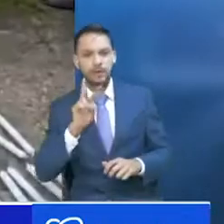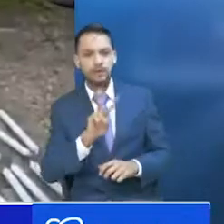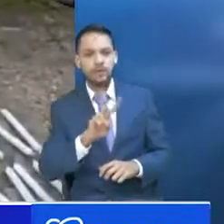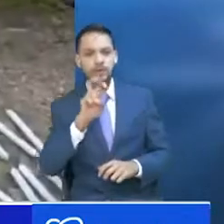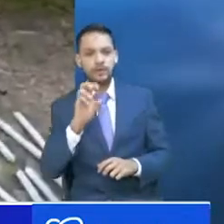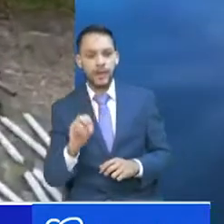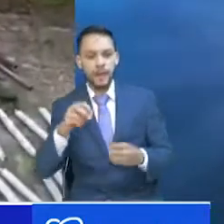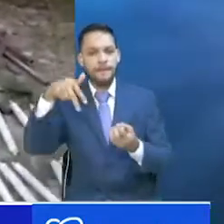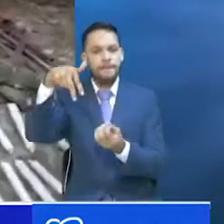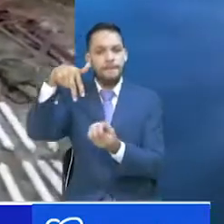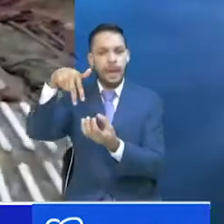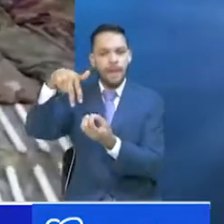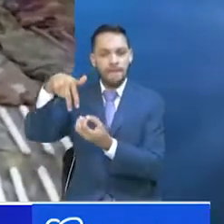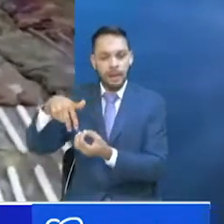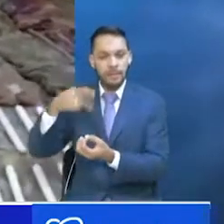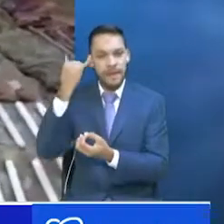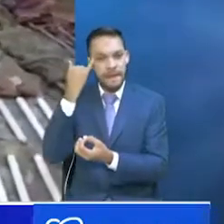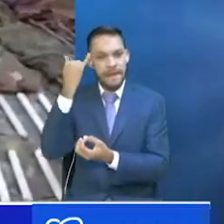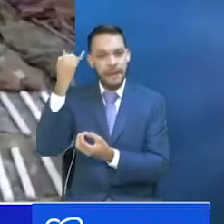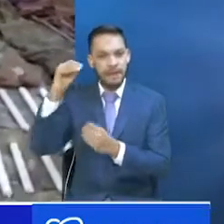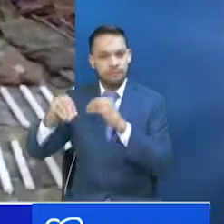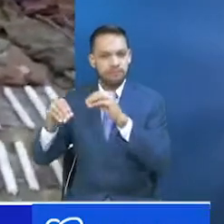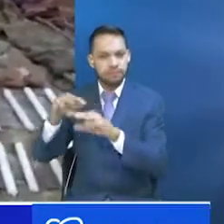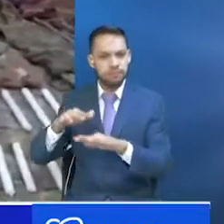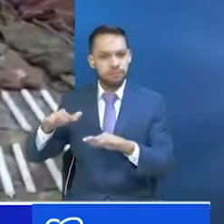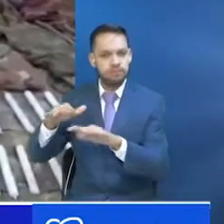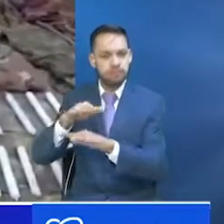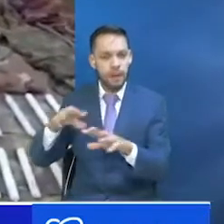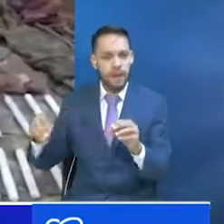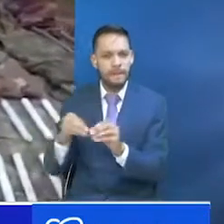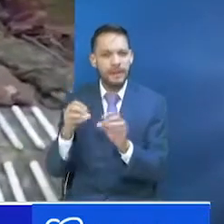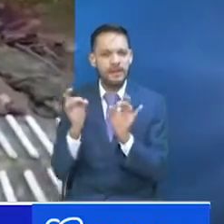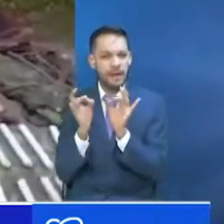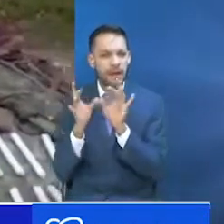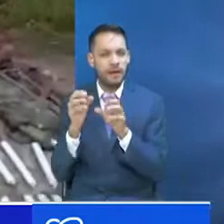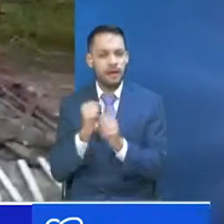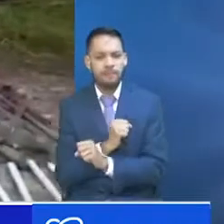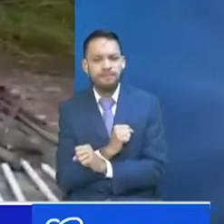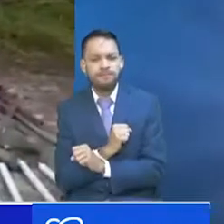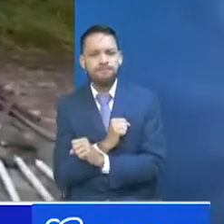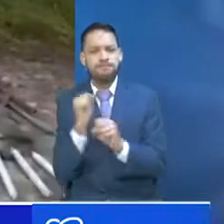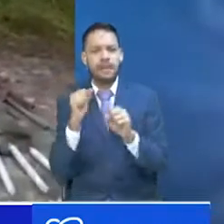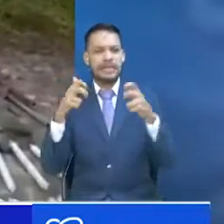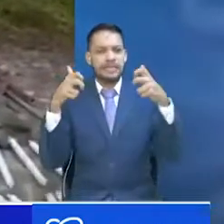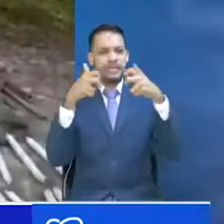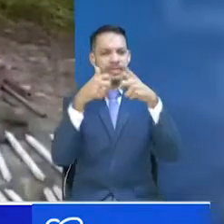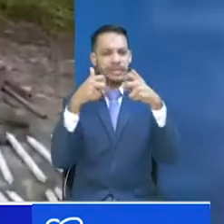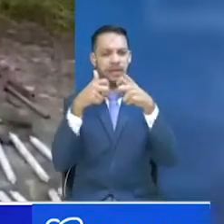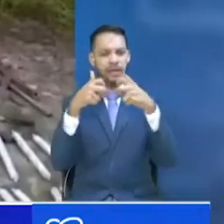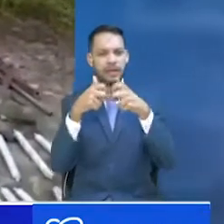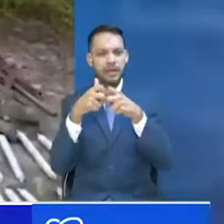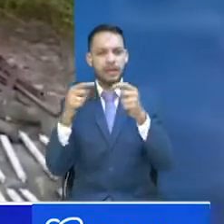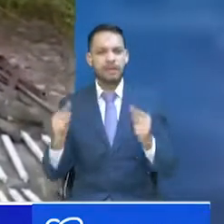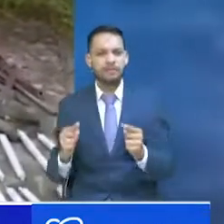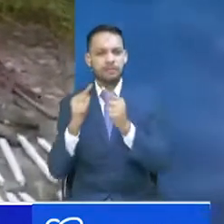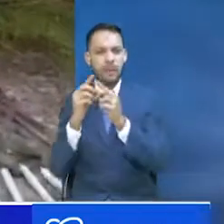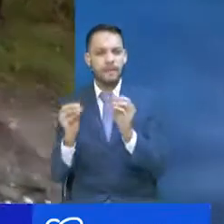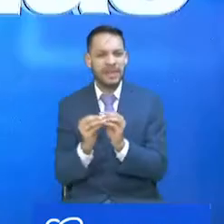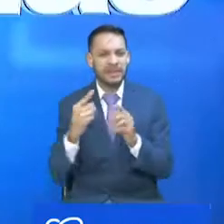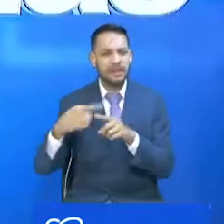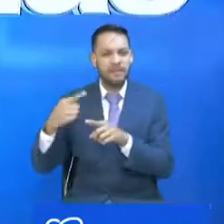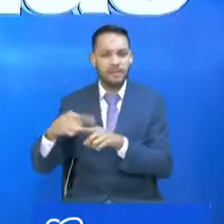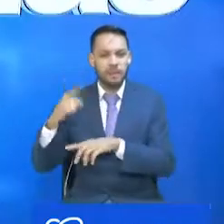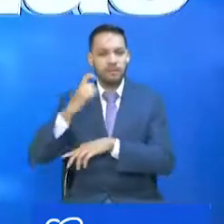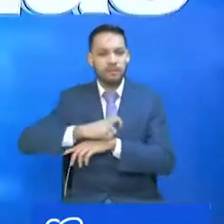antipersona aproximadamente la posible afectación con actos terroristas hidroeléctricas torres de energía puentes oleoductos entre otros